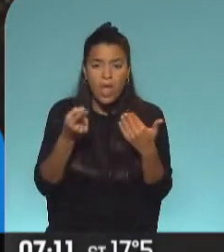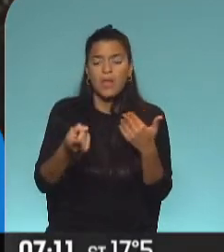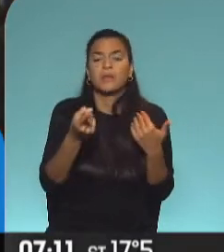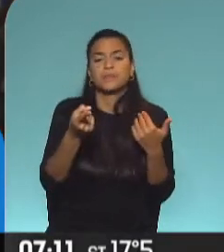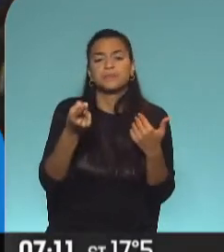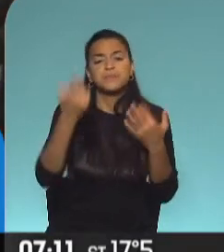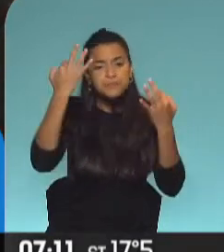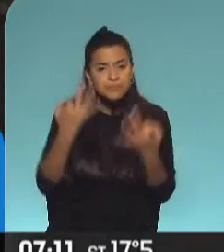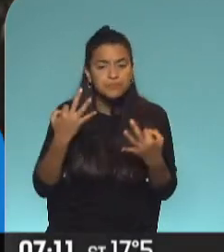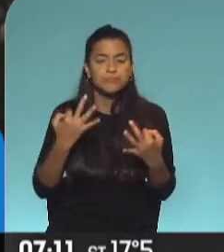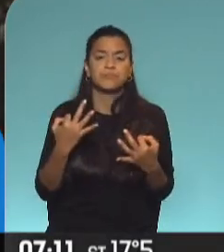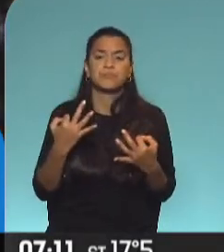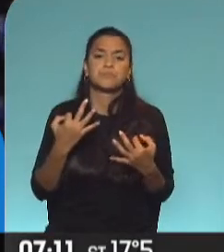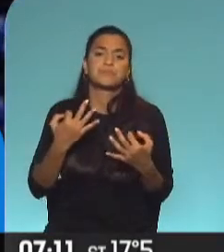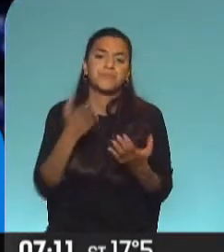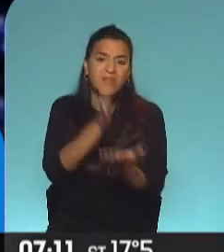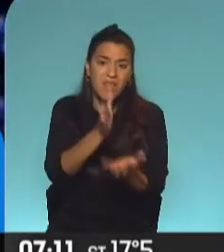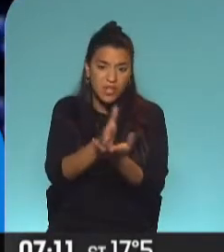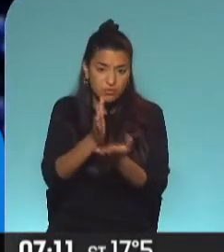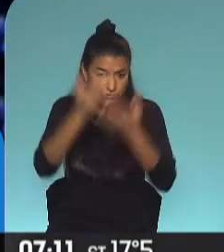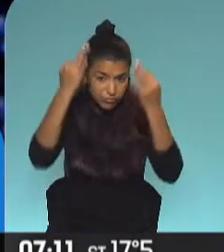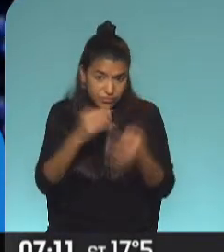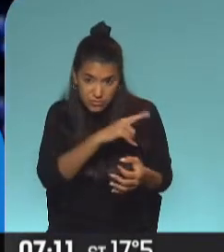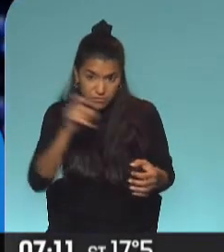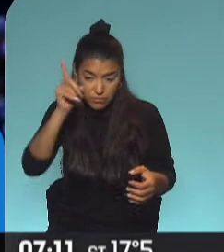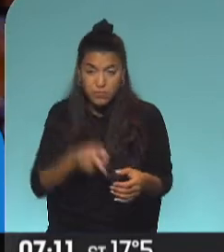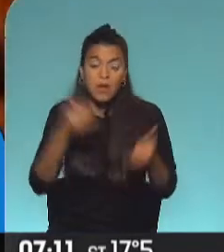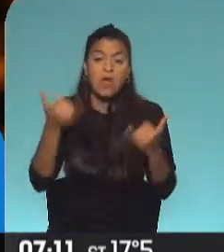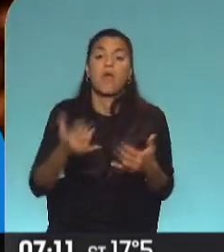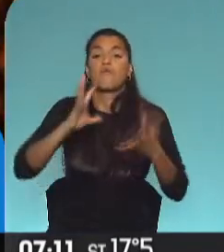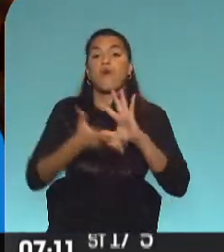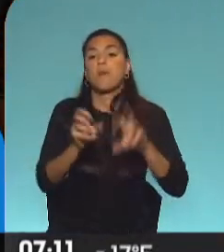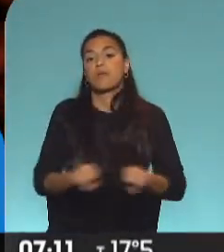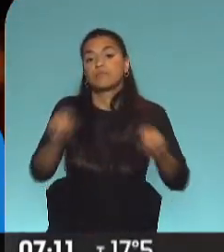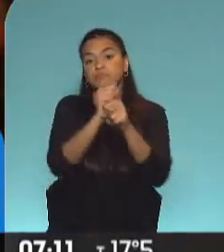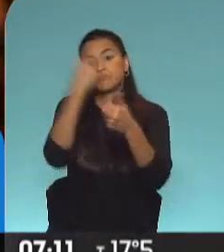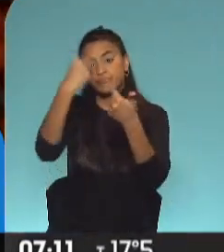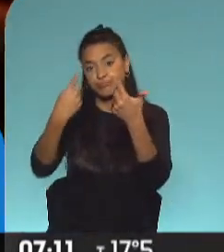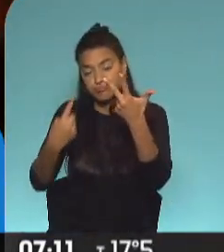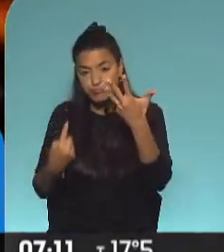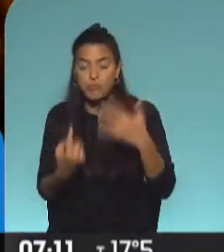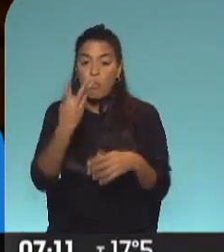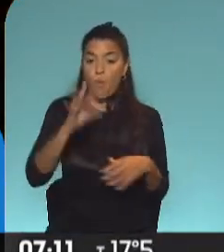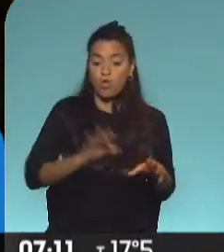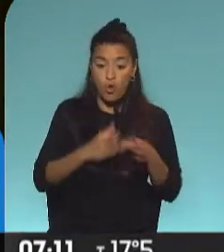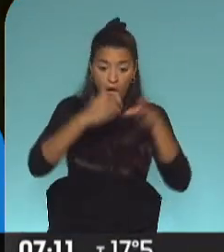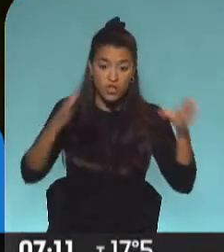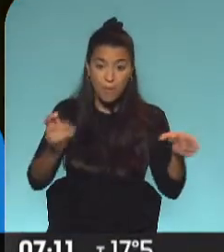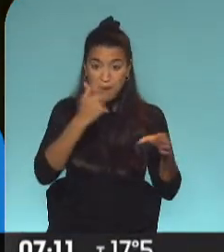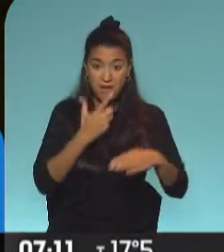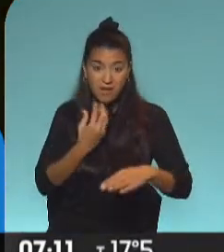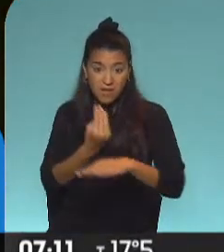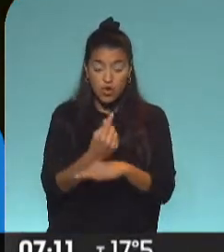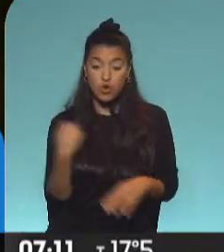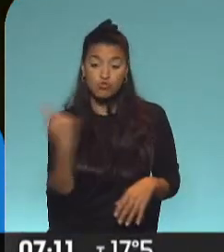llegar a ejercer la mayoría de los derechos, necesitamos hacerlo a través de diferentes formas de conectividad. La verdad es que durante los 4 años del macrismo nosotros tuvimos